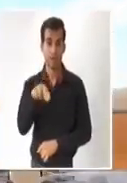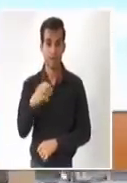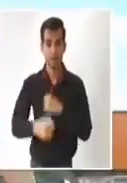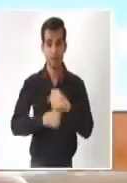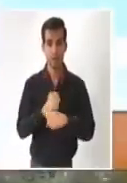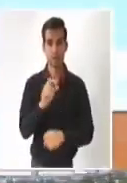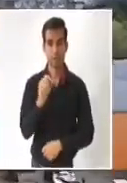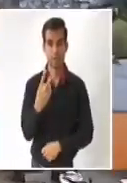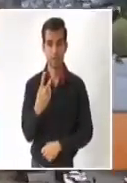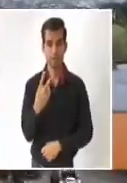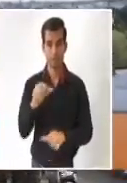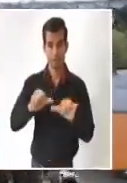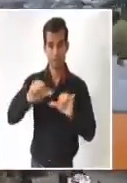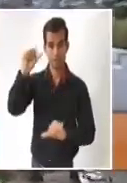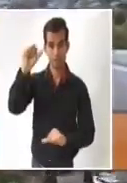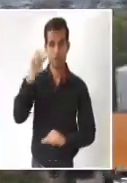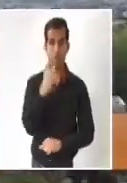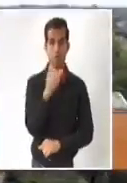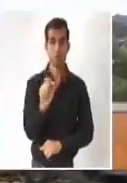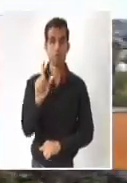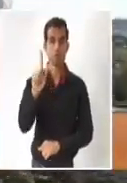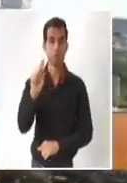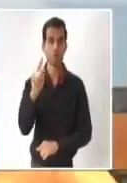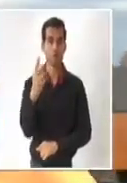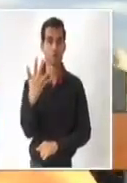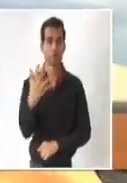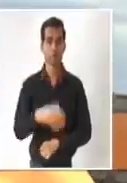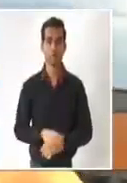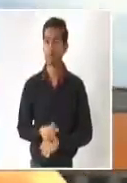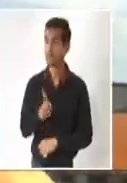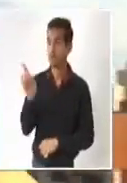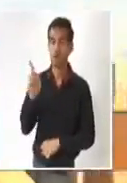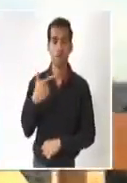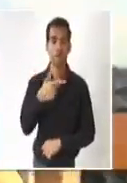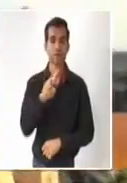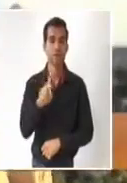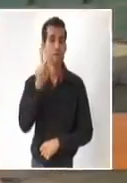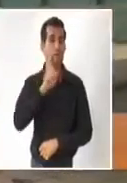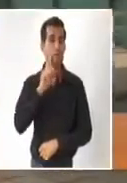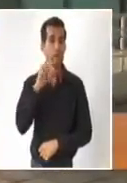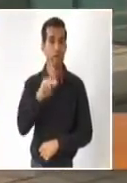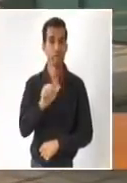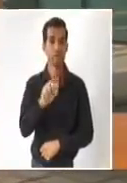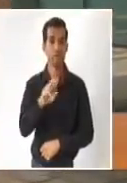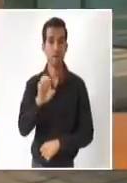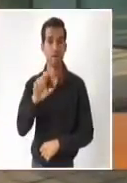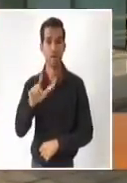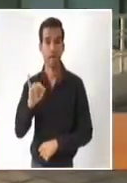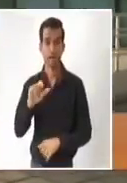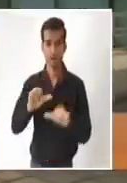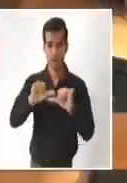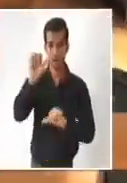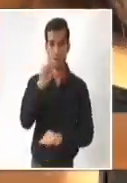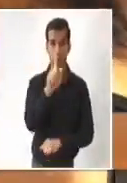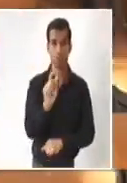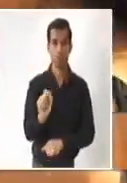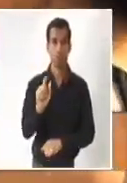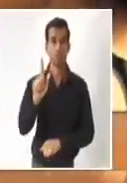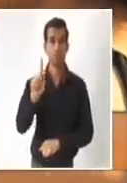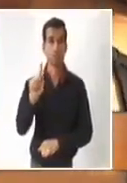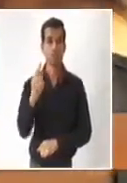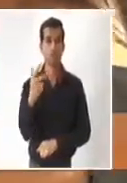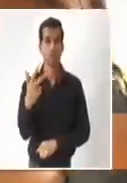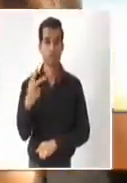es de 22 años y mide 1.75. De Guasave, Marieli Leal, mide 1.78 y tiene